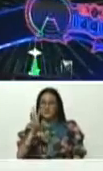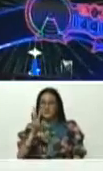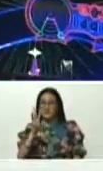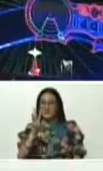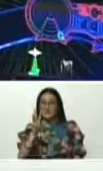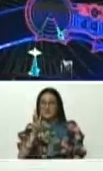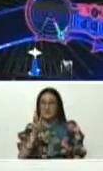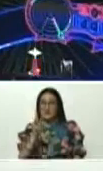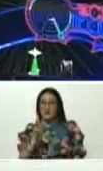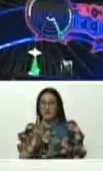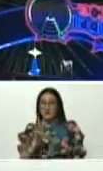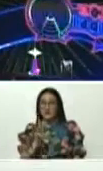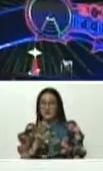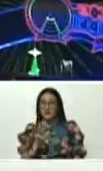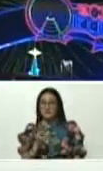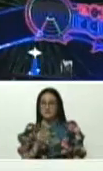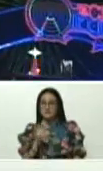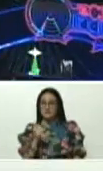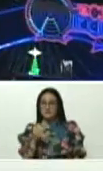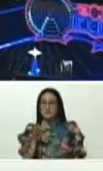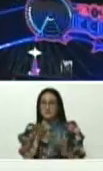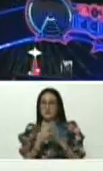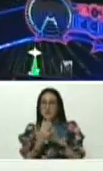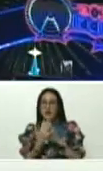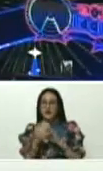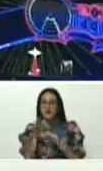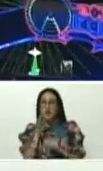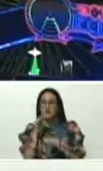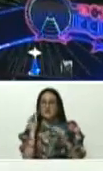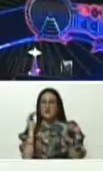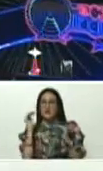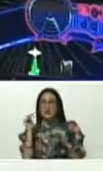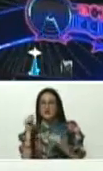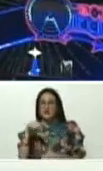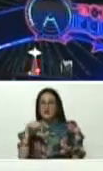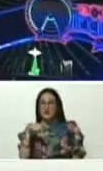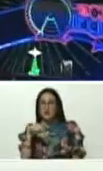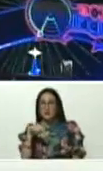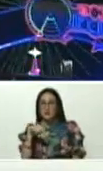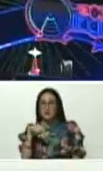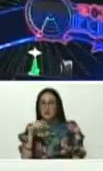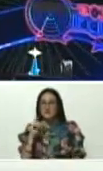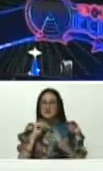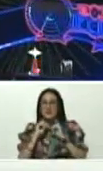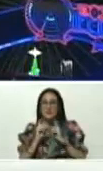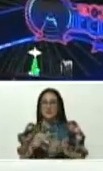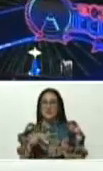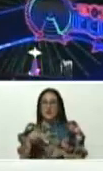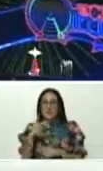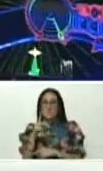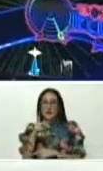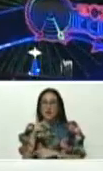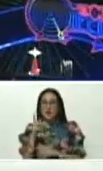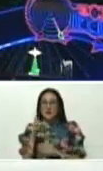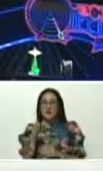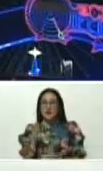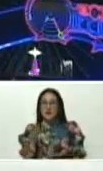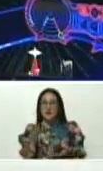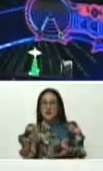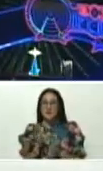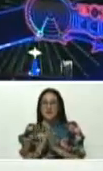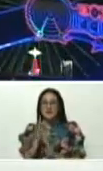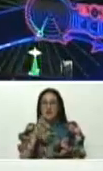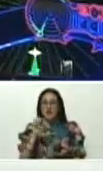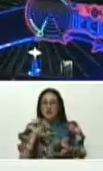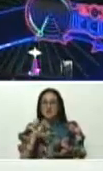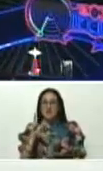desde acá, desde el barrio Los Sin Techo, en el cementerio Parroquia Santa Rosalía,